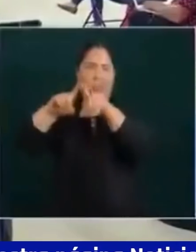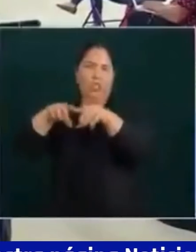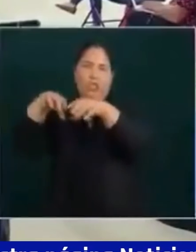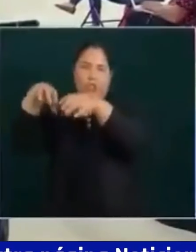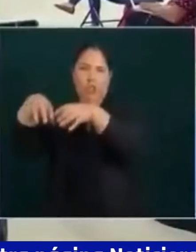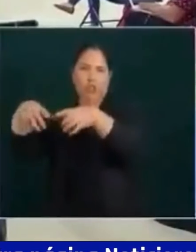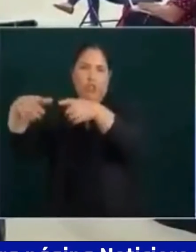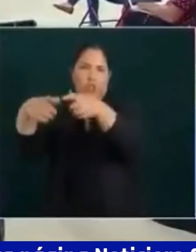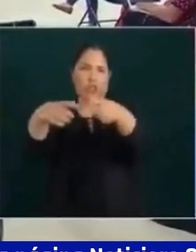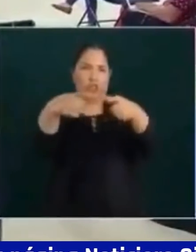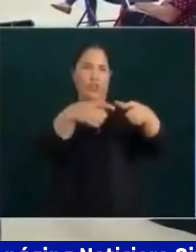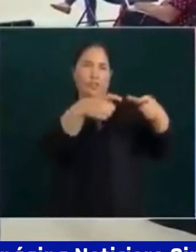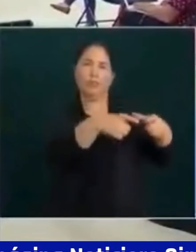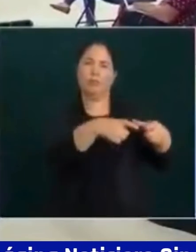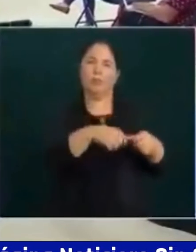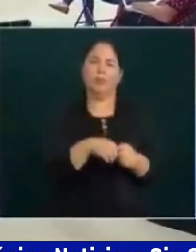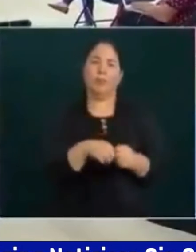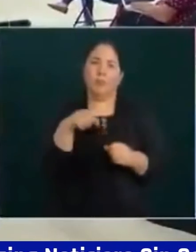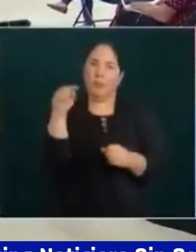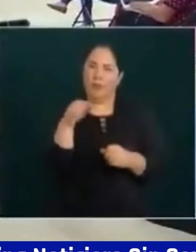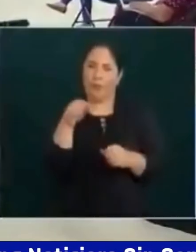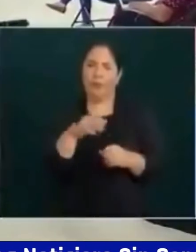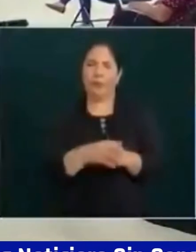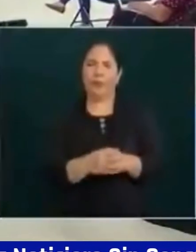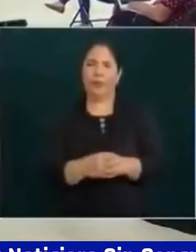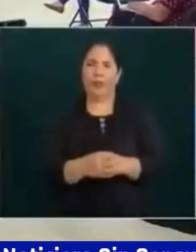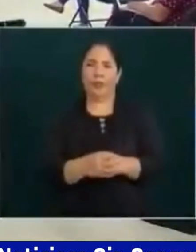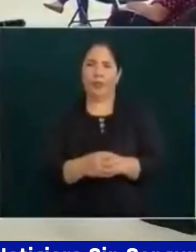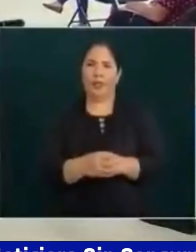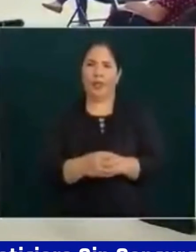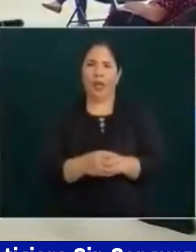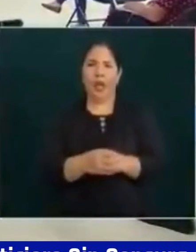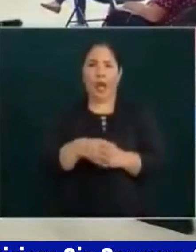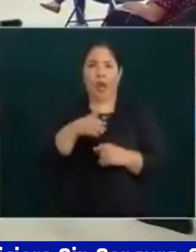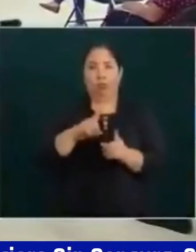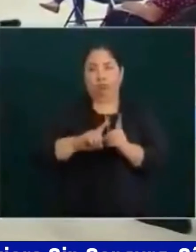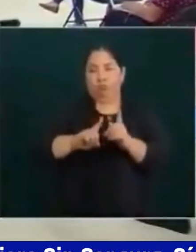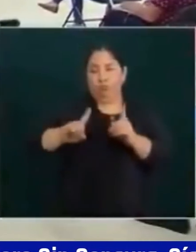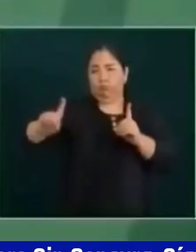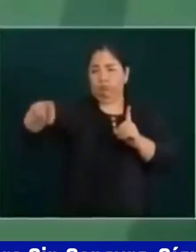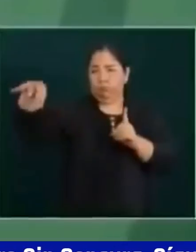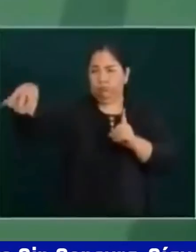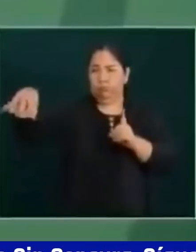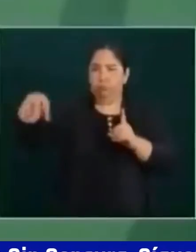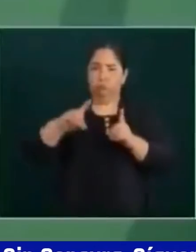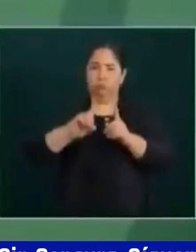pequeñas y hay comunidades apartadas,